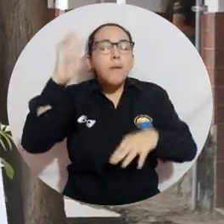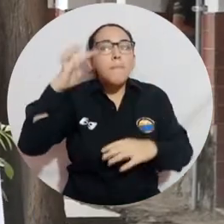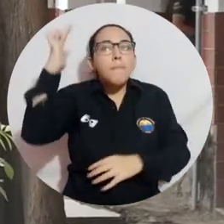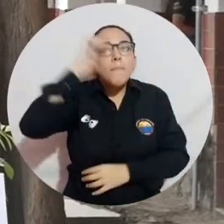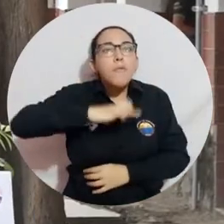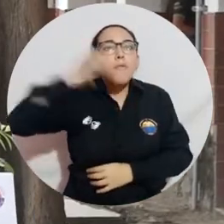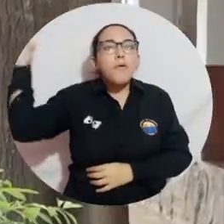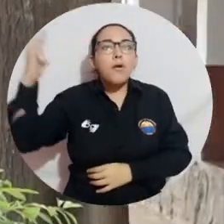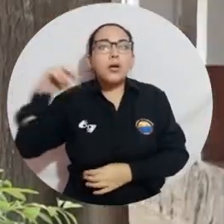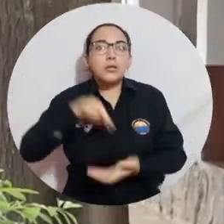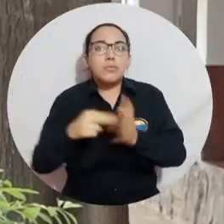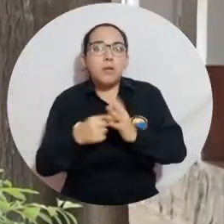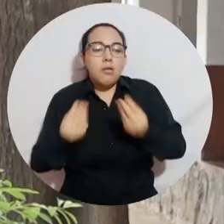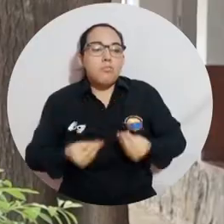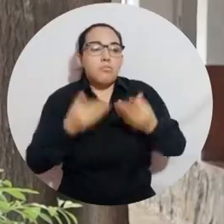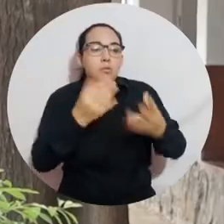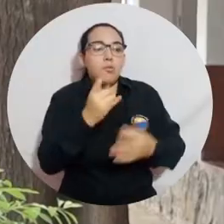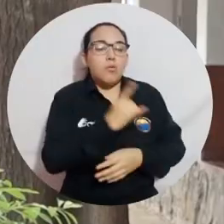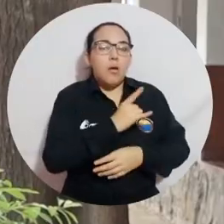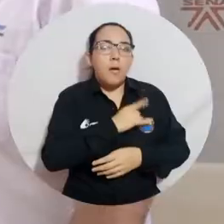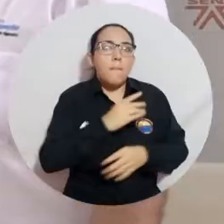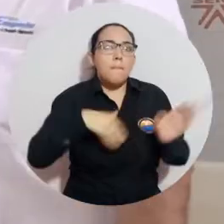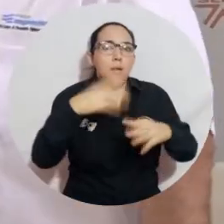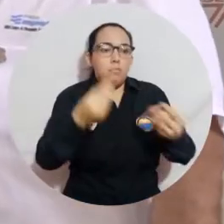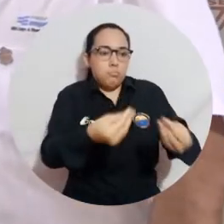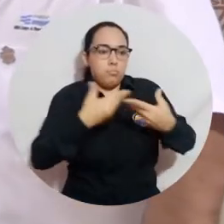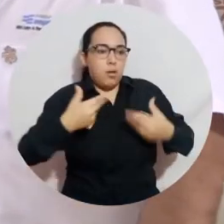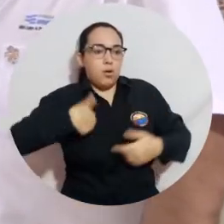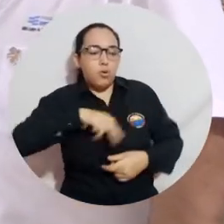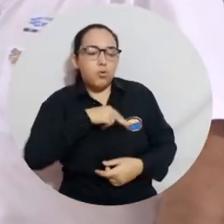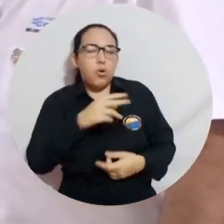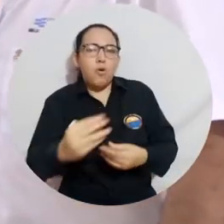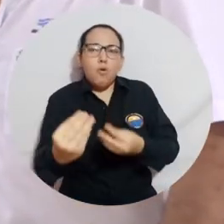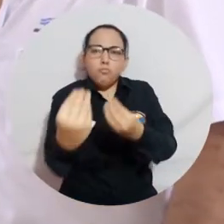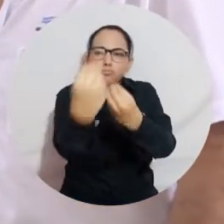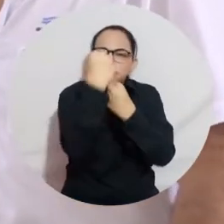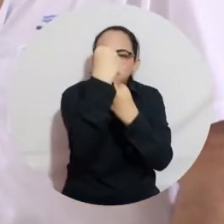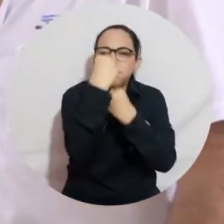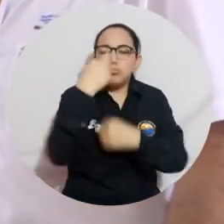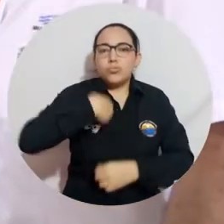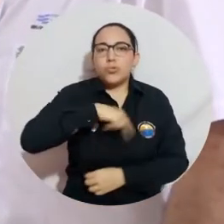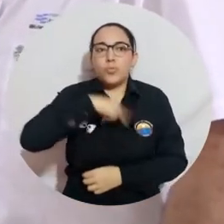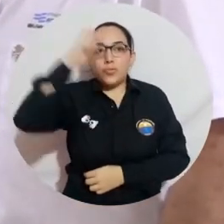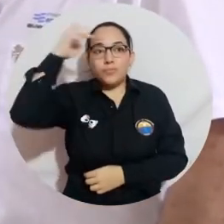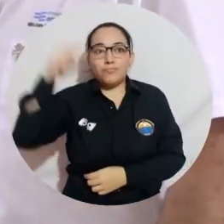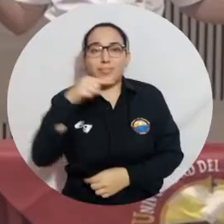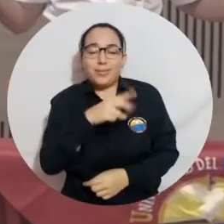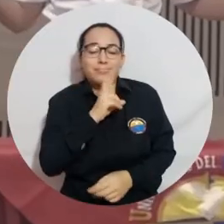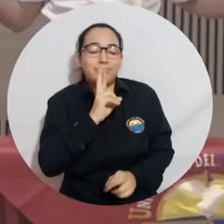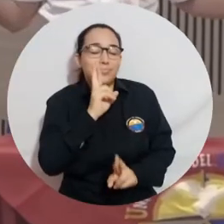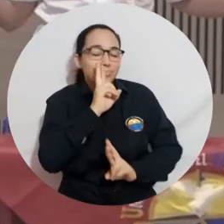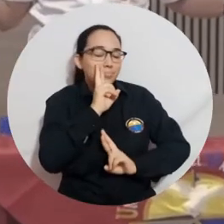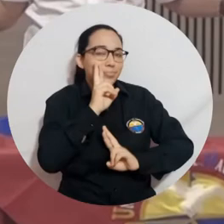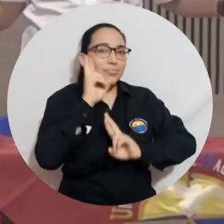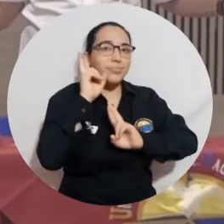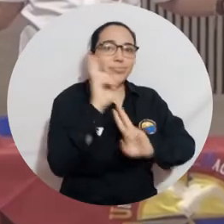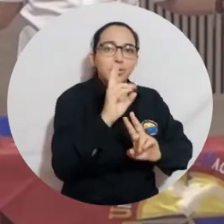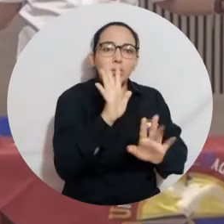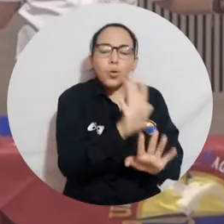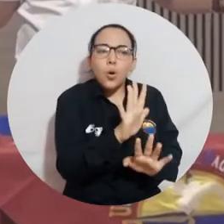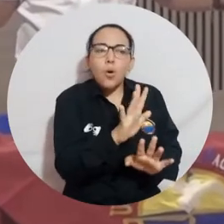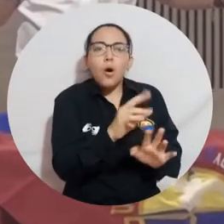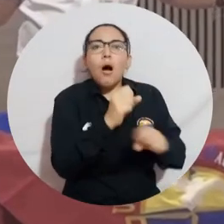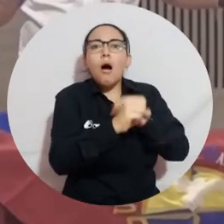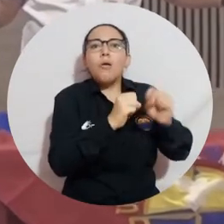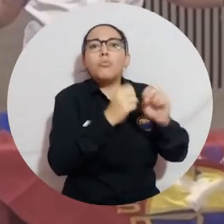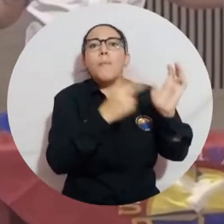y sobre todo profesionales. Esto es devolverle a la universidad lo que tanto ha hecho por nosotros formándonos como profesionales. Este es el resultado de un